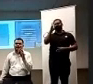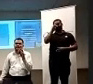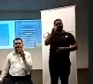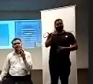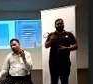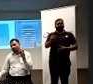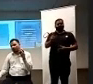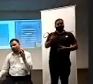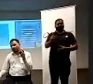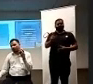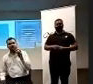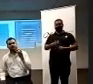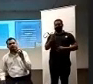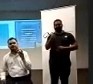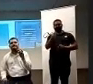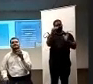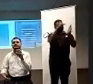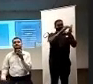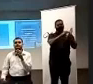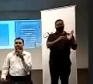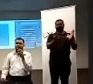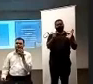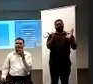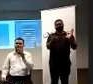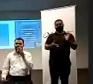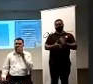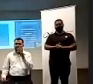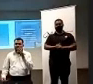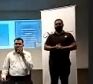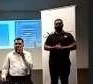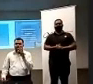A mí yo no recuerdo, y te voy a mentir, pero igual te voy a contar.